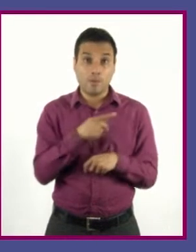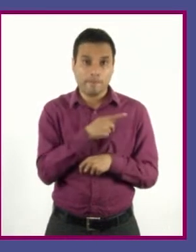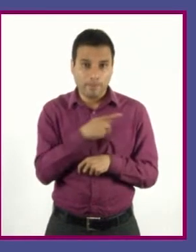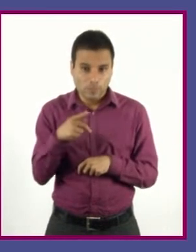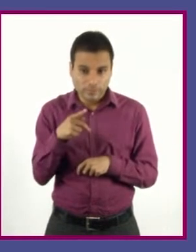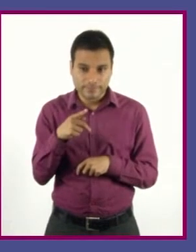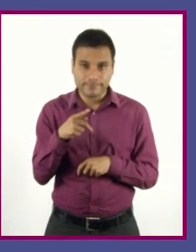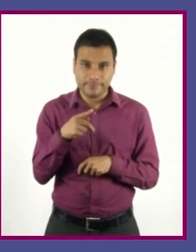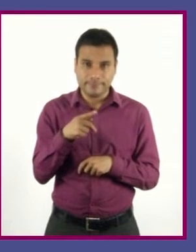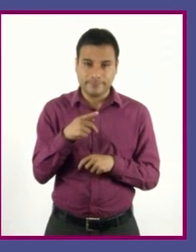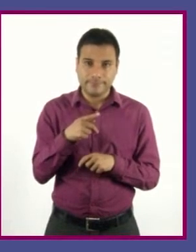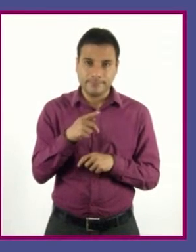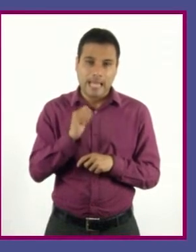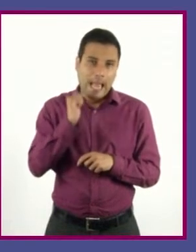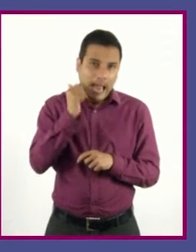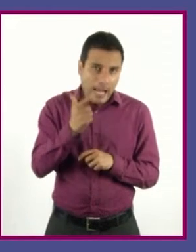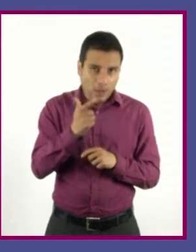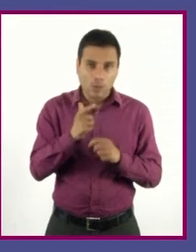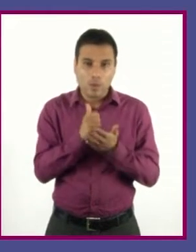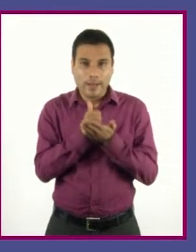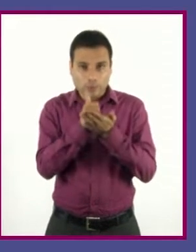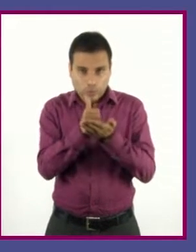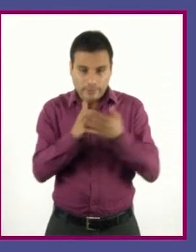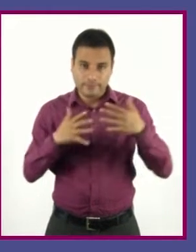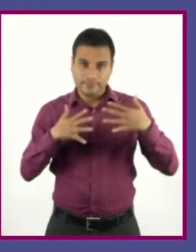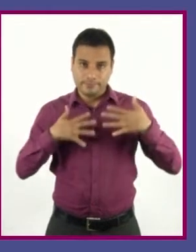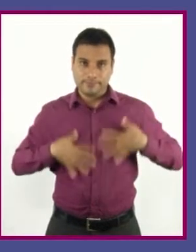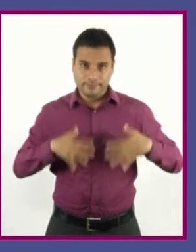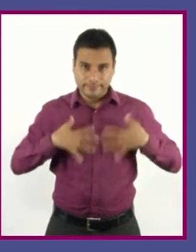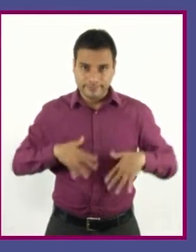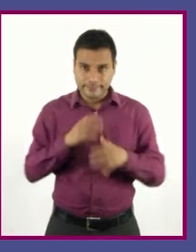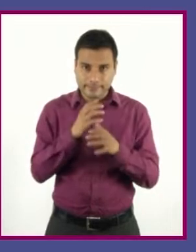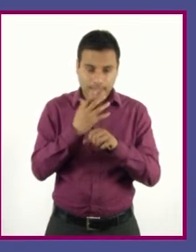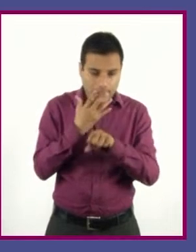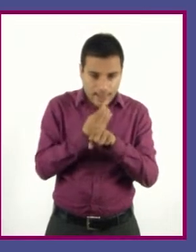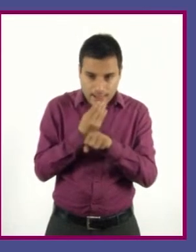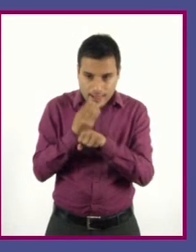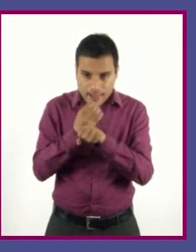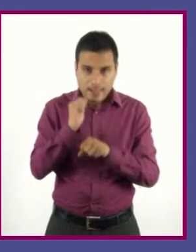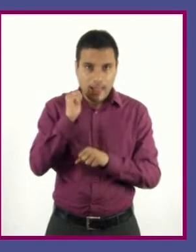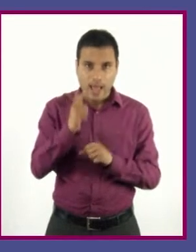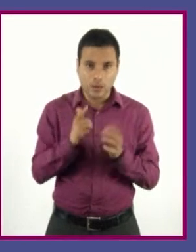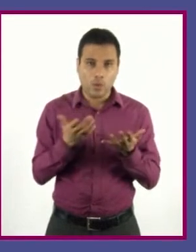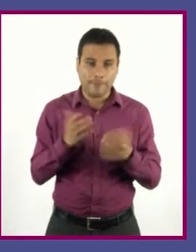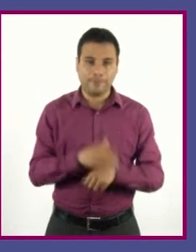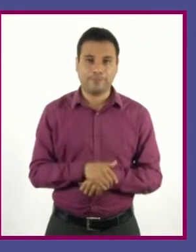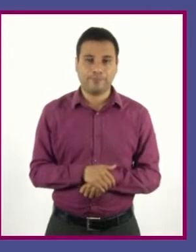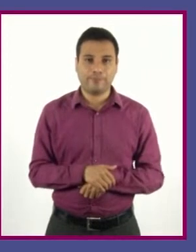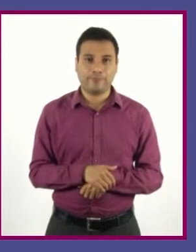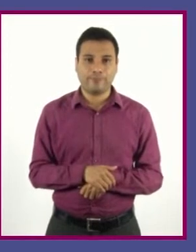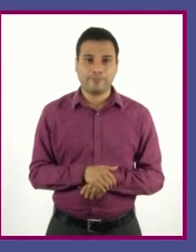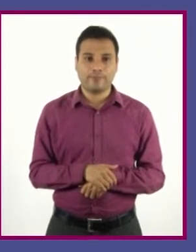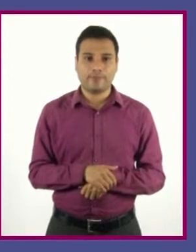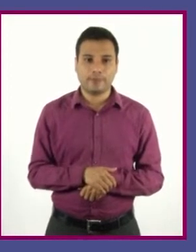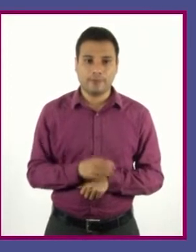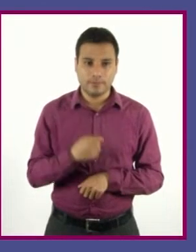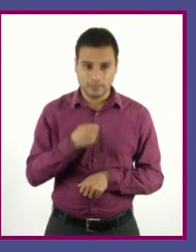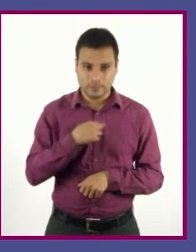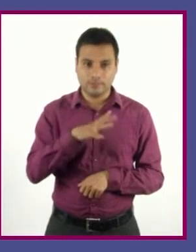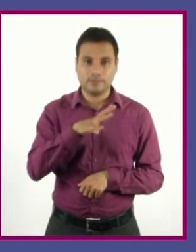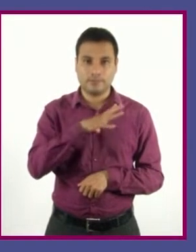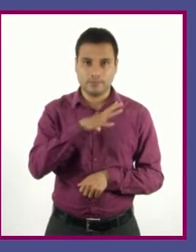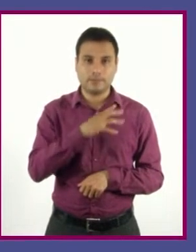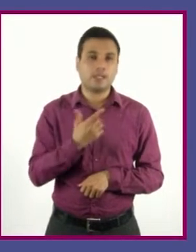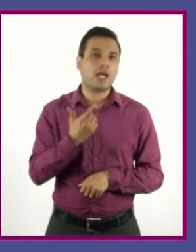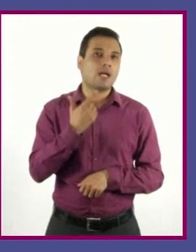solicitarme alguna prenda. Yo lo hago con mucho gusto. Tengo que a veces utilizar algunas telas que tengo por ahí y las